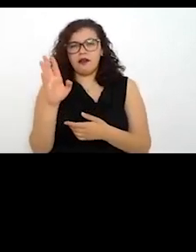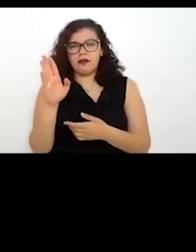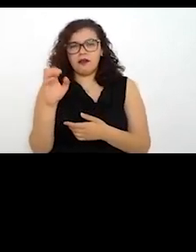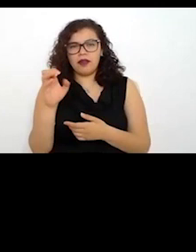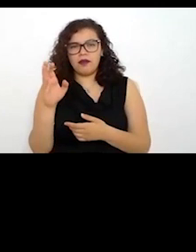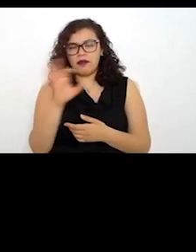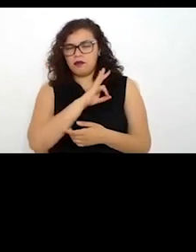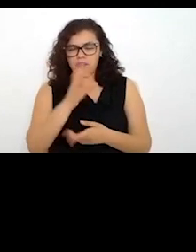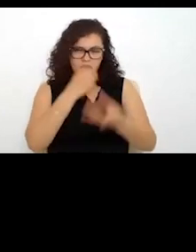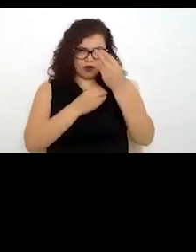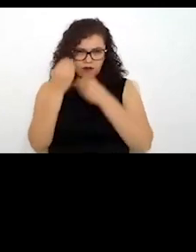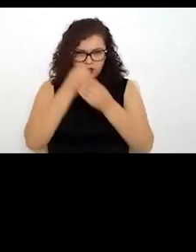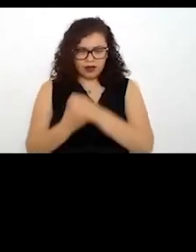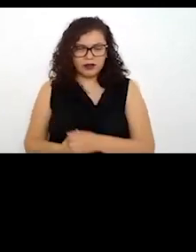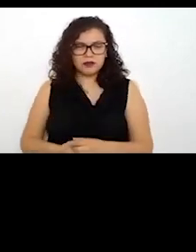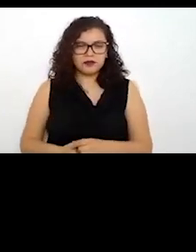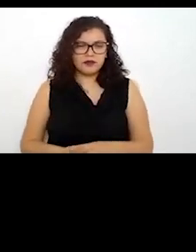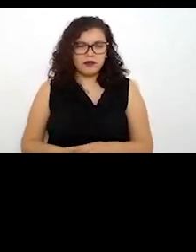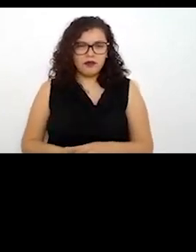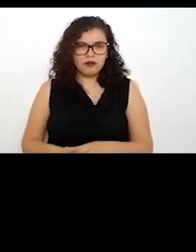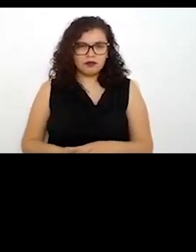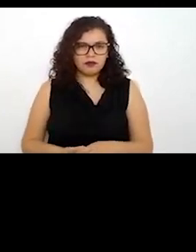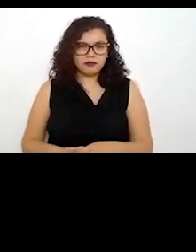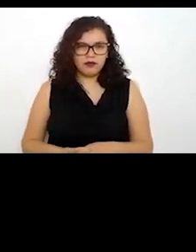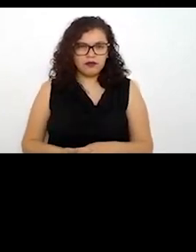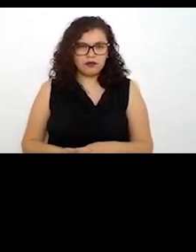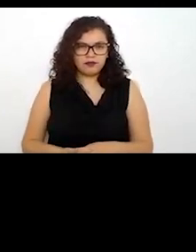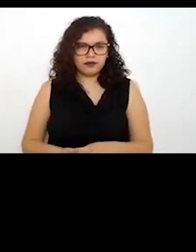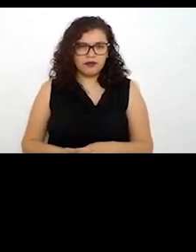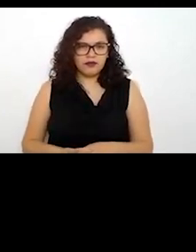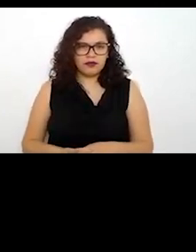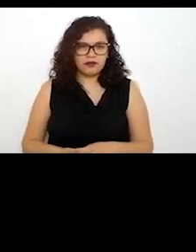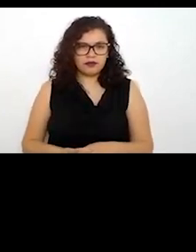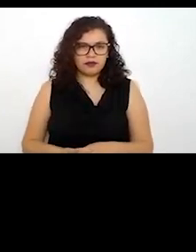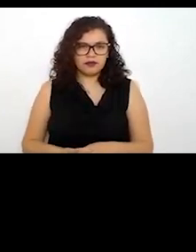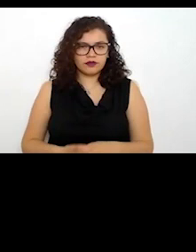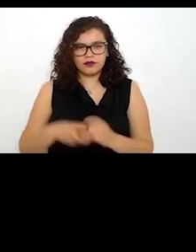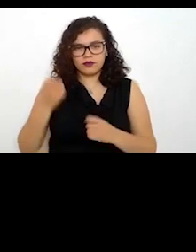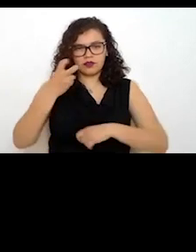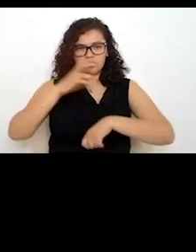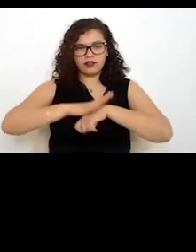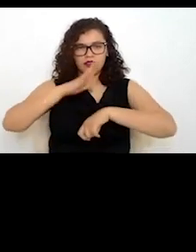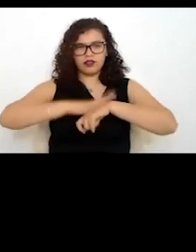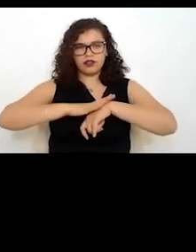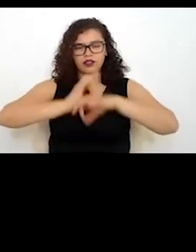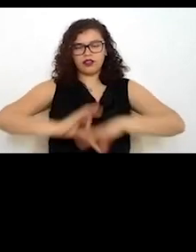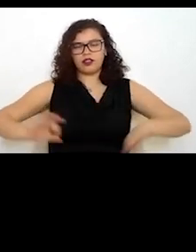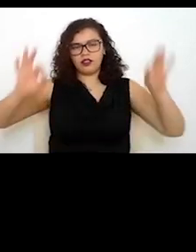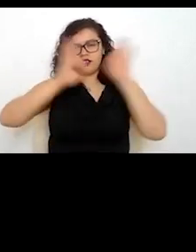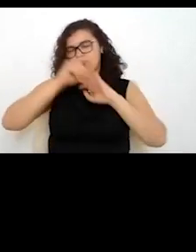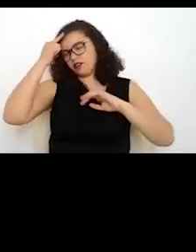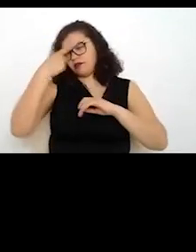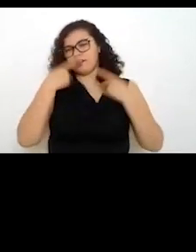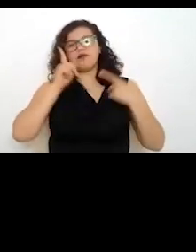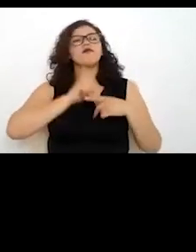bebé. Y, bueno, prácticamente esas son las más importantes en cuanto a mujeres